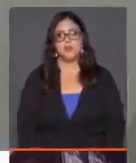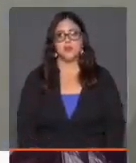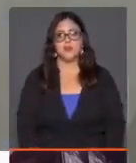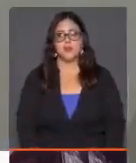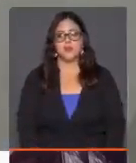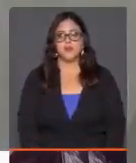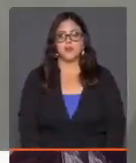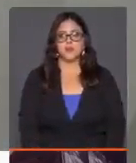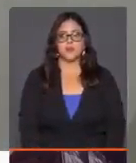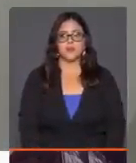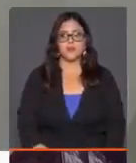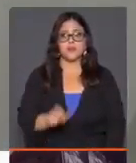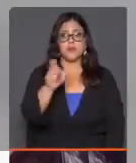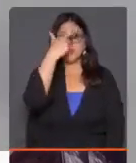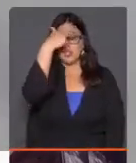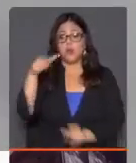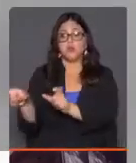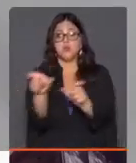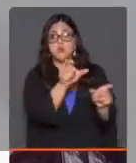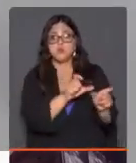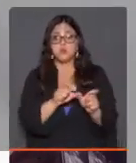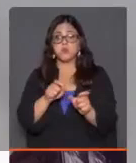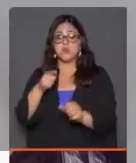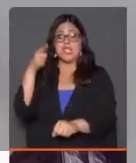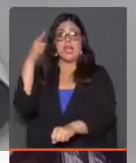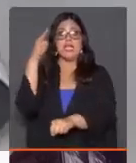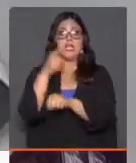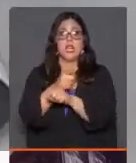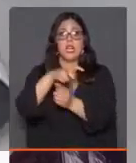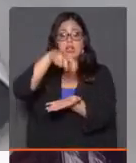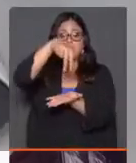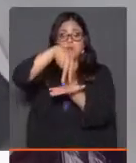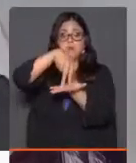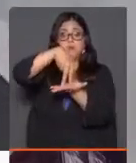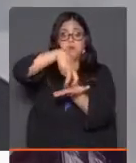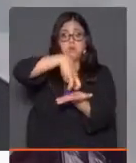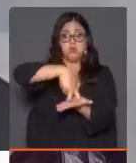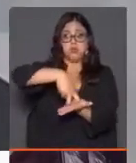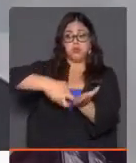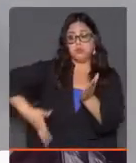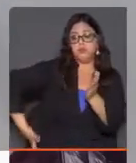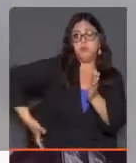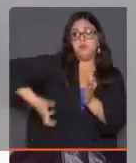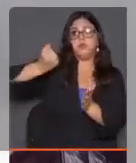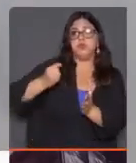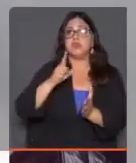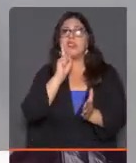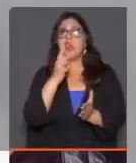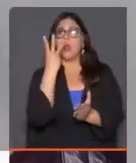El vigilante lo hizo arrodillarse frente a la muralla. Le quitó el arma, ya no tenía dos, tenía tres.